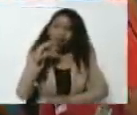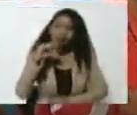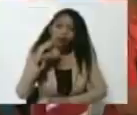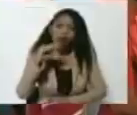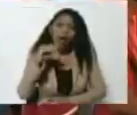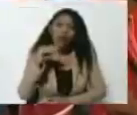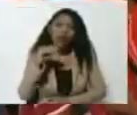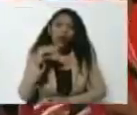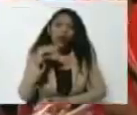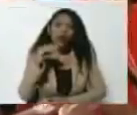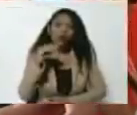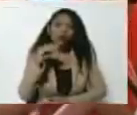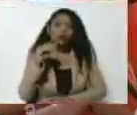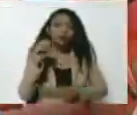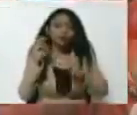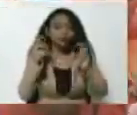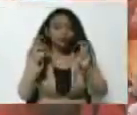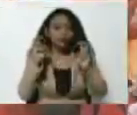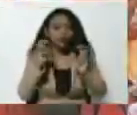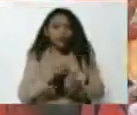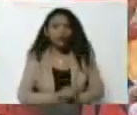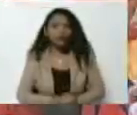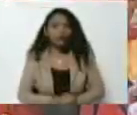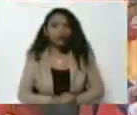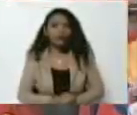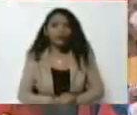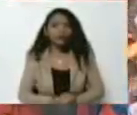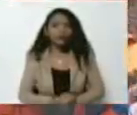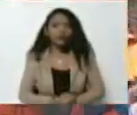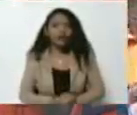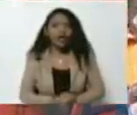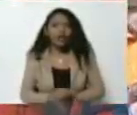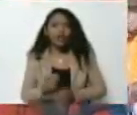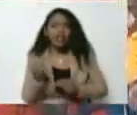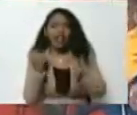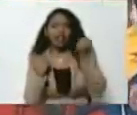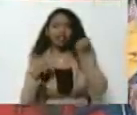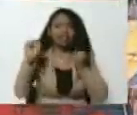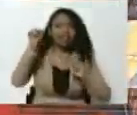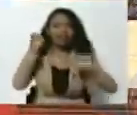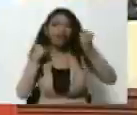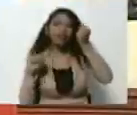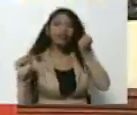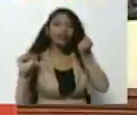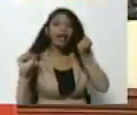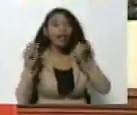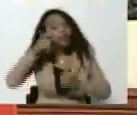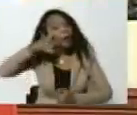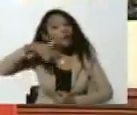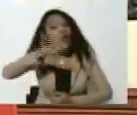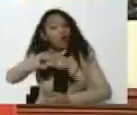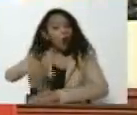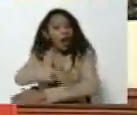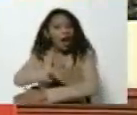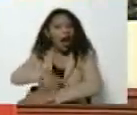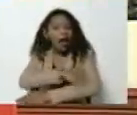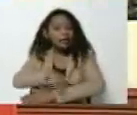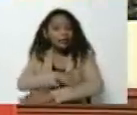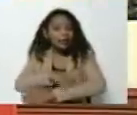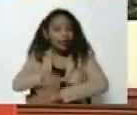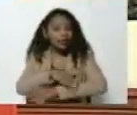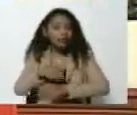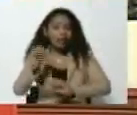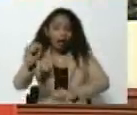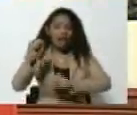de la insurrección, de la rebelión del pueblo en las calles y de su victoria.